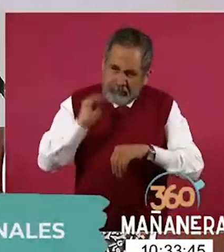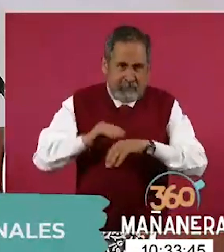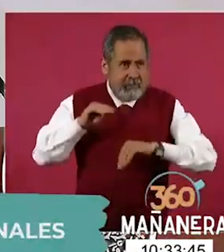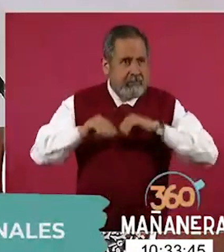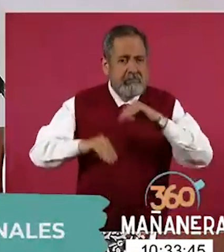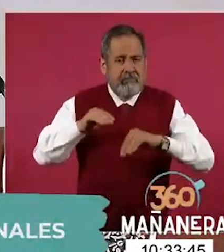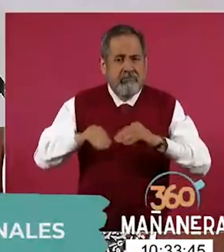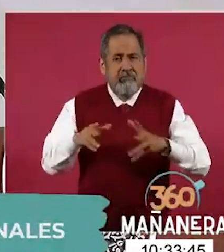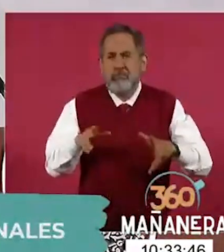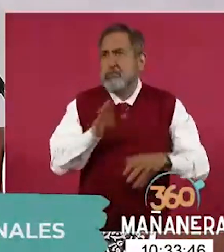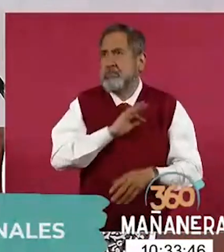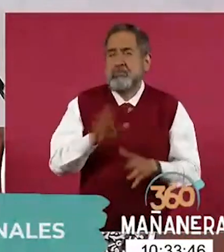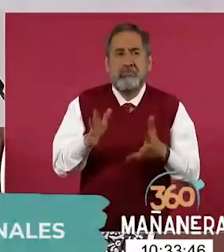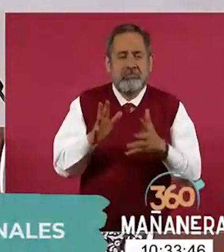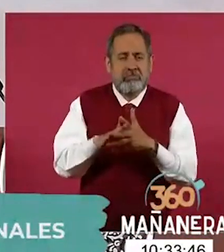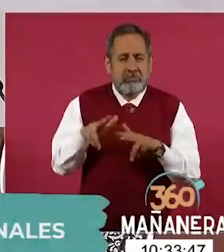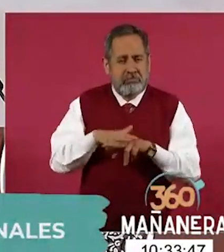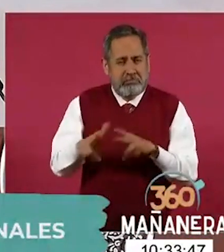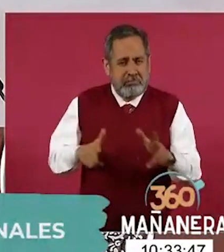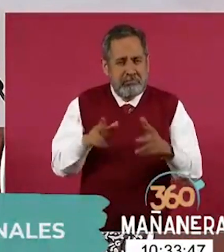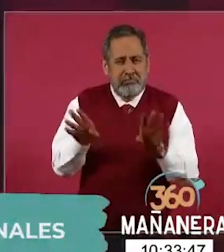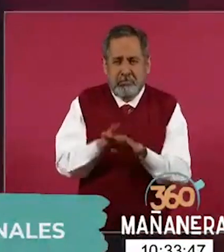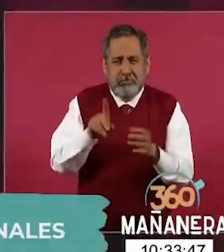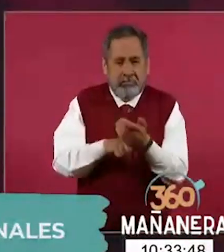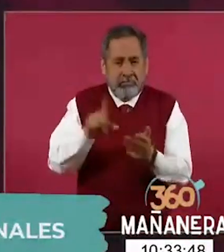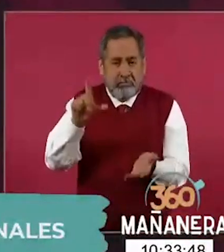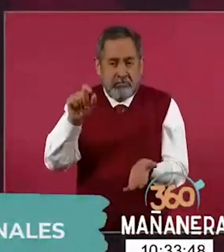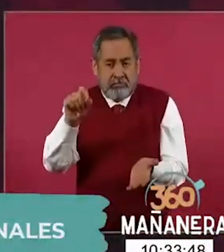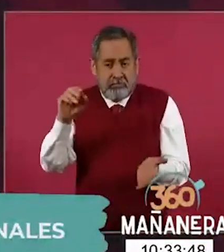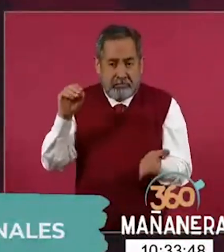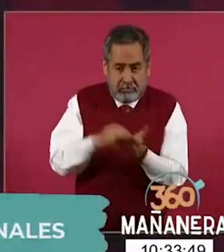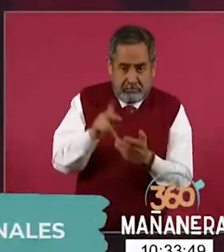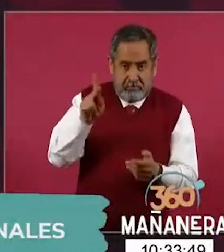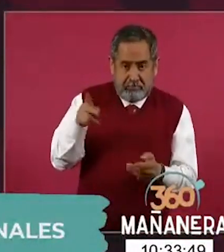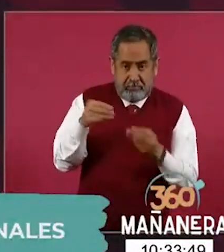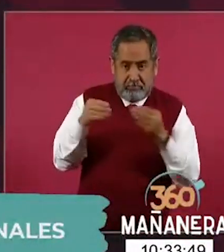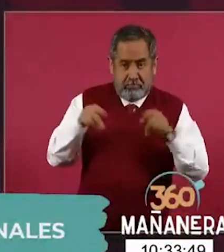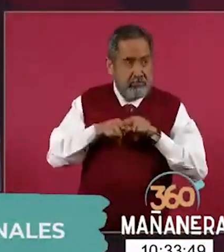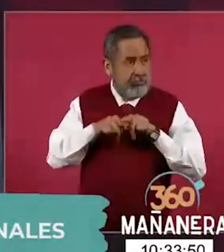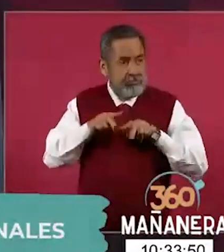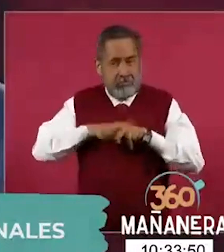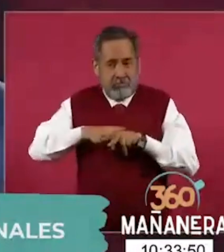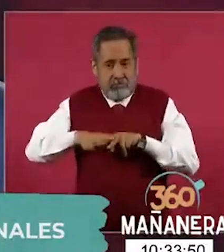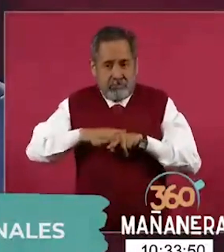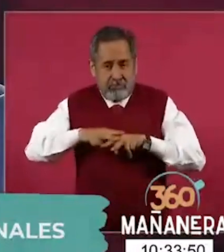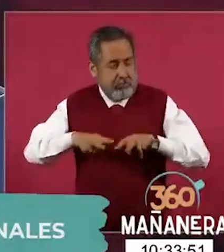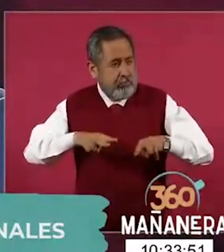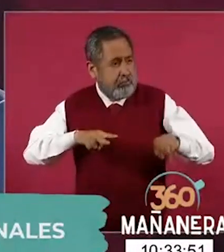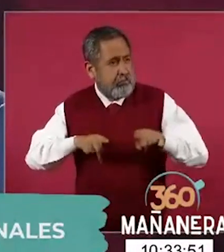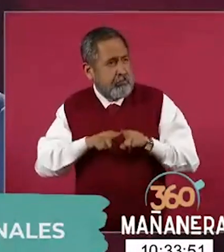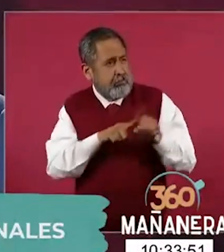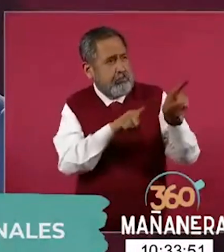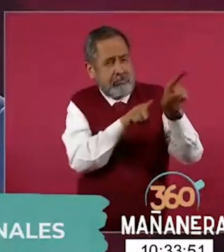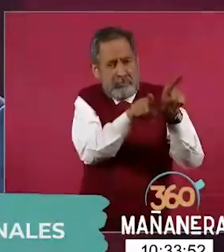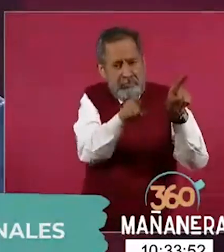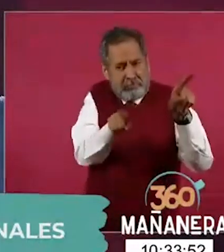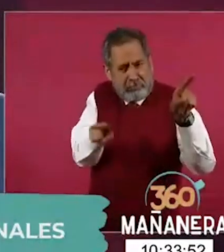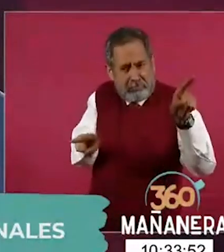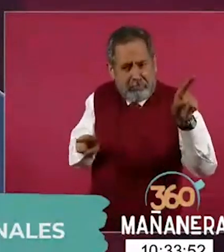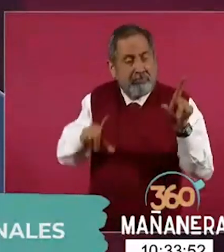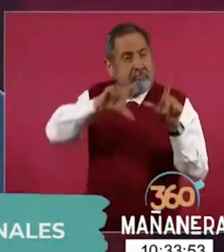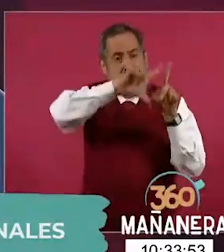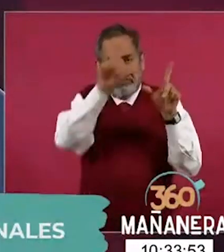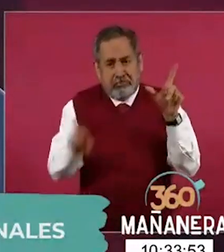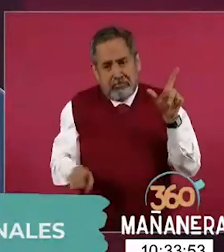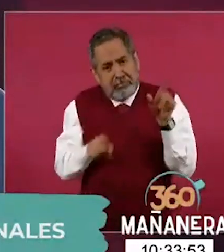creó como construyó como 200000 km de vías férreas comunicó a todo el